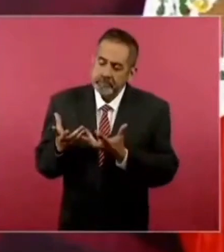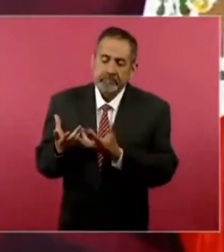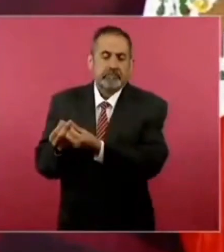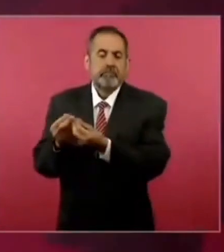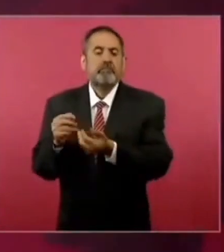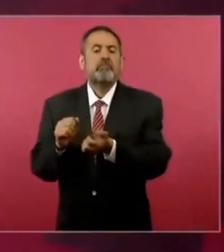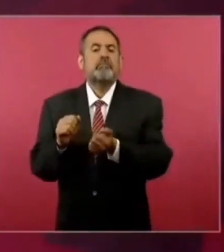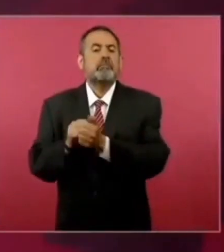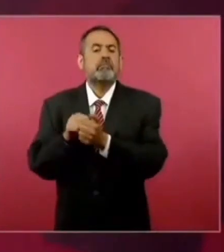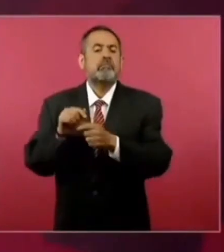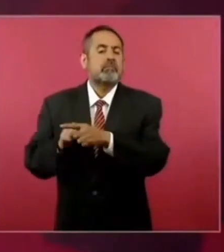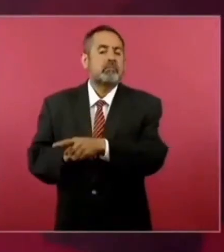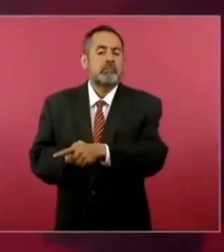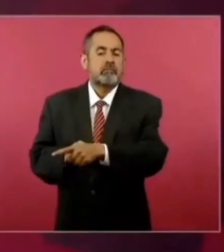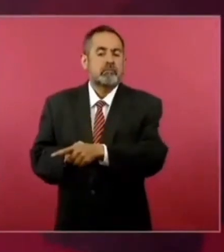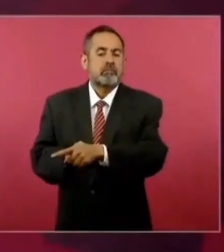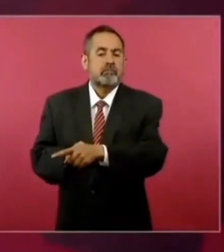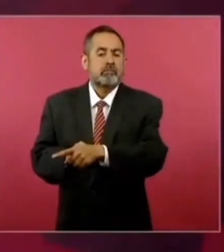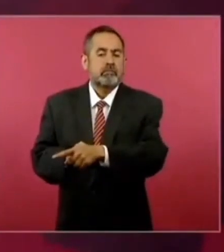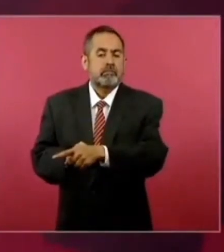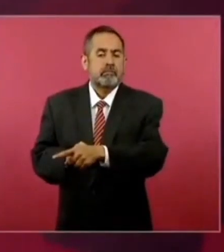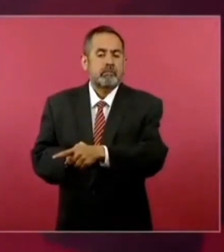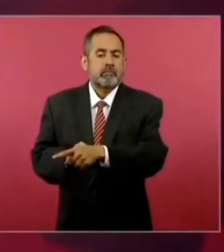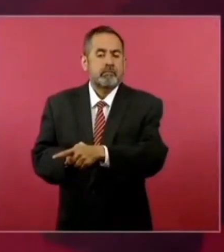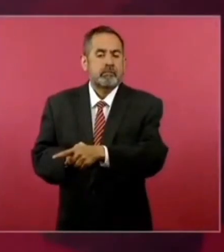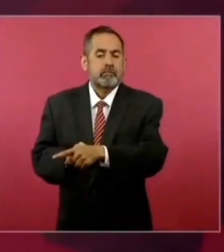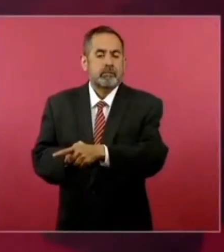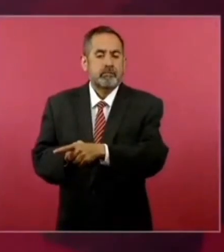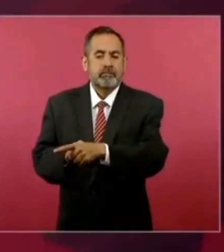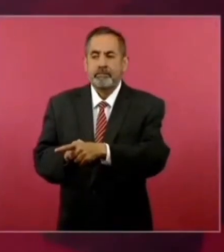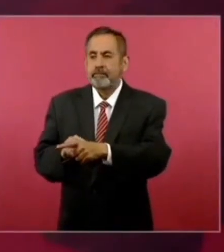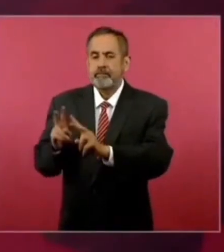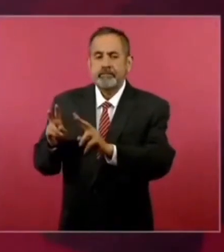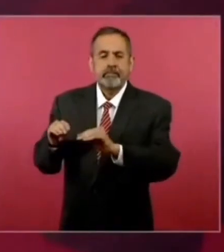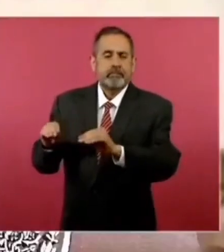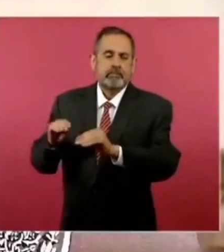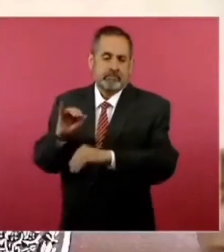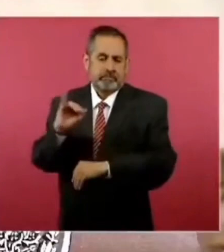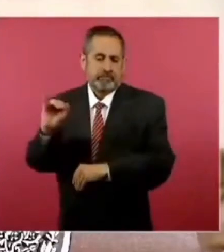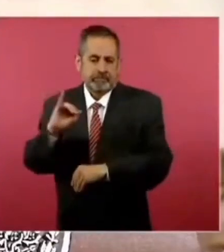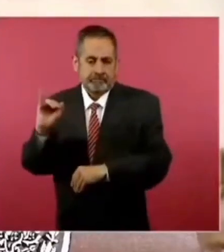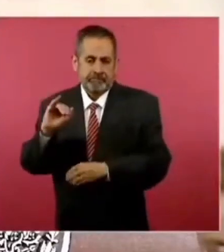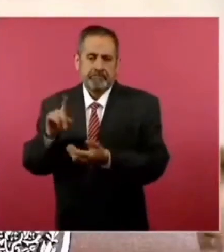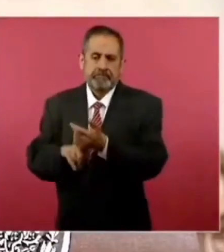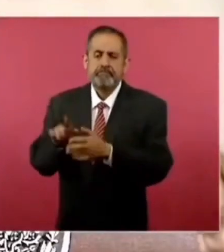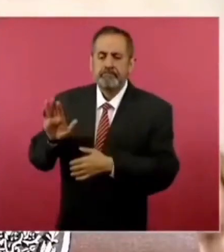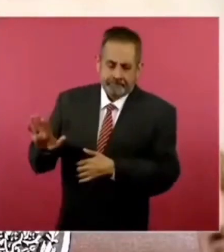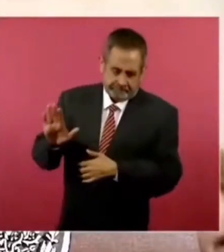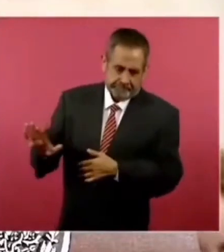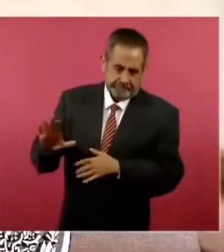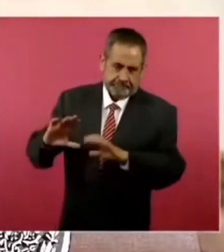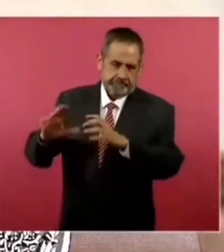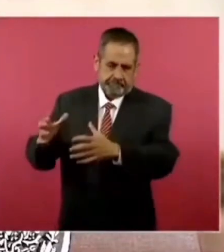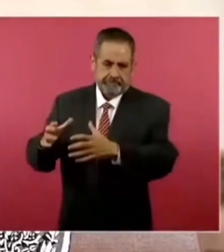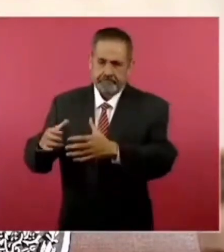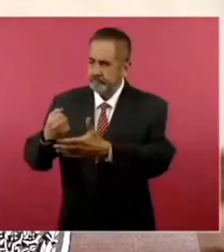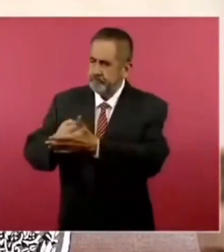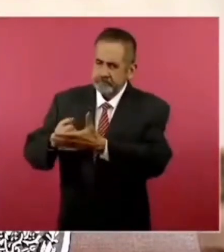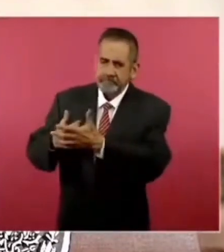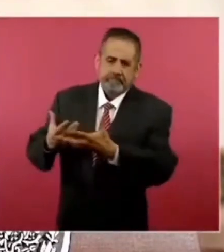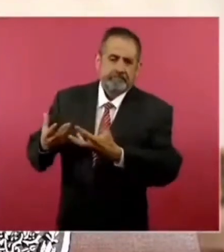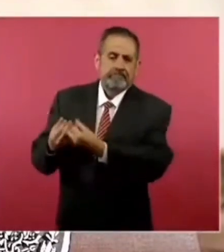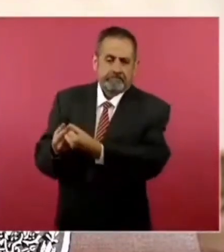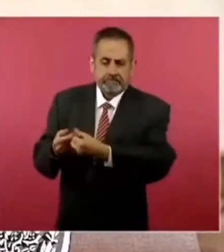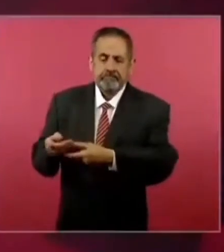pertenecen al movimiento de izquierda en general,